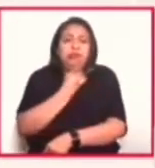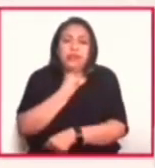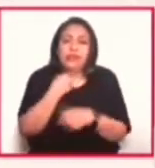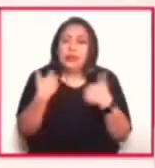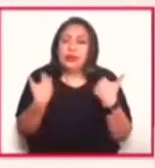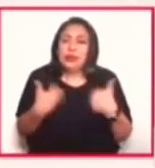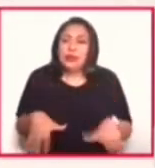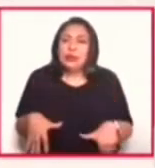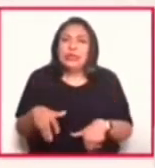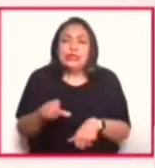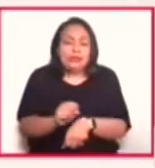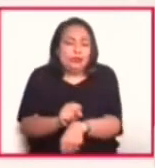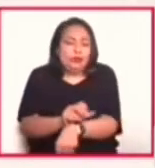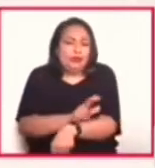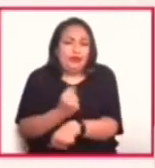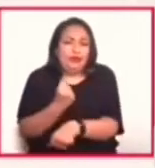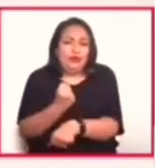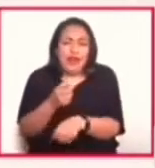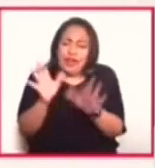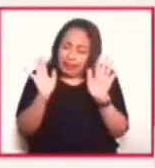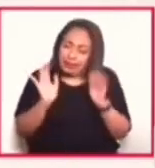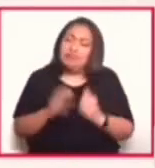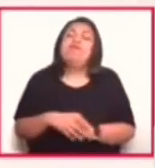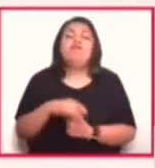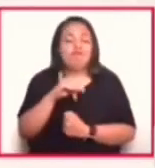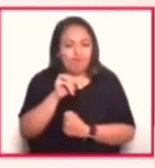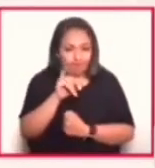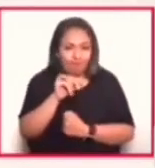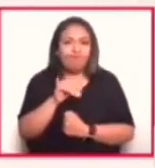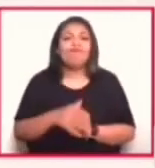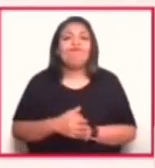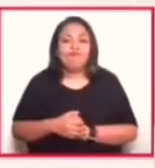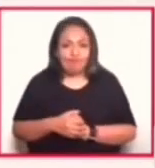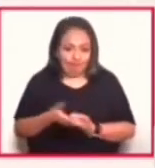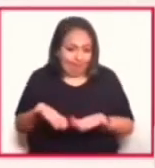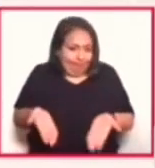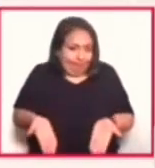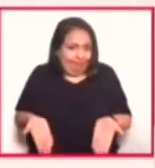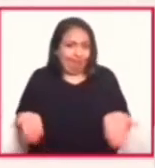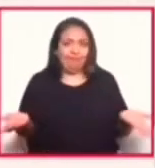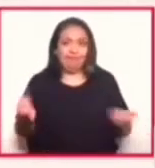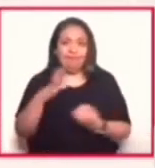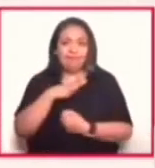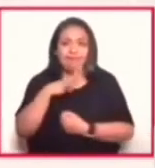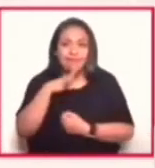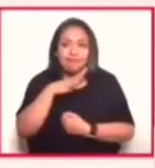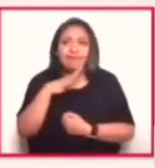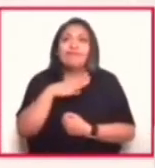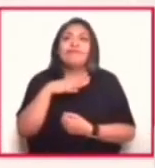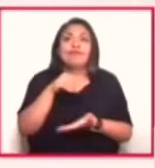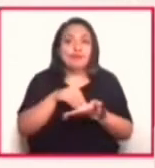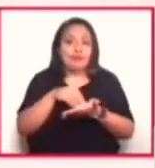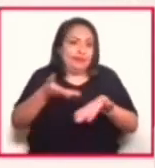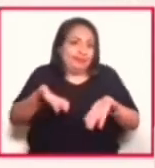me pongo toda chinita. Y pues sí, o sea, porque estamos aquí, ¿no? Estamos todavía aquí.